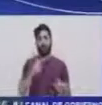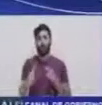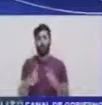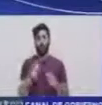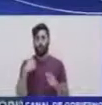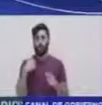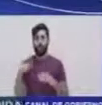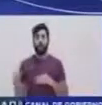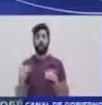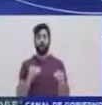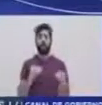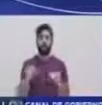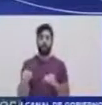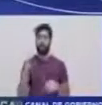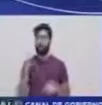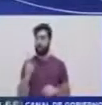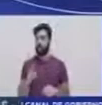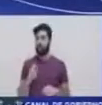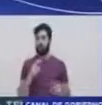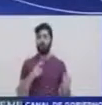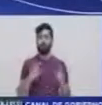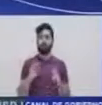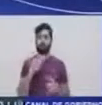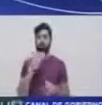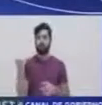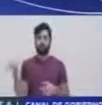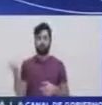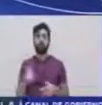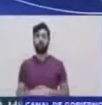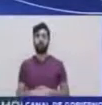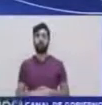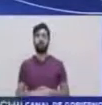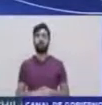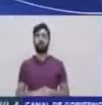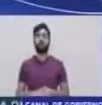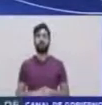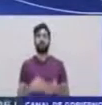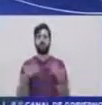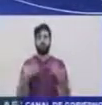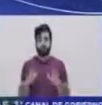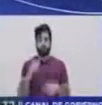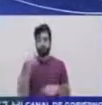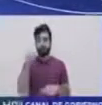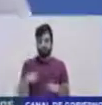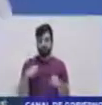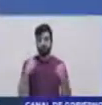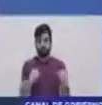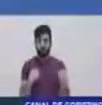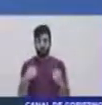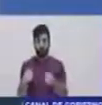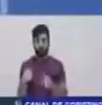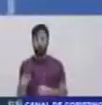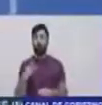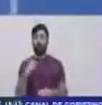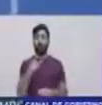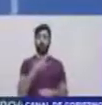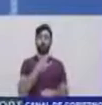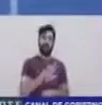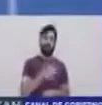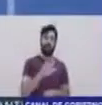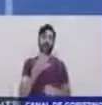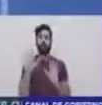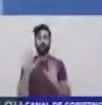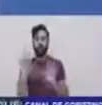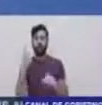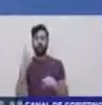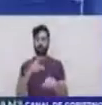Recuerda controlar el movimiento al bajar y controlar el movimiento al subir. De este ejercicio puedes realizar entre 10 a